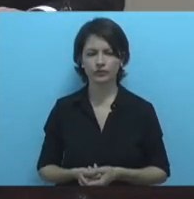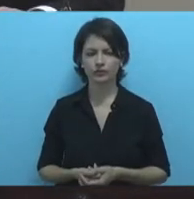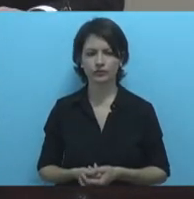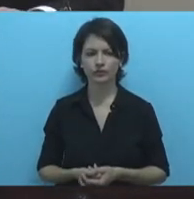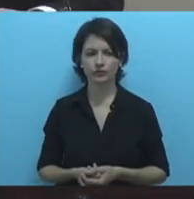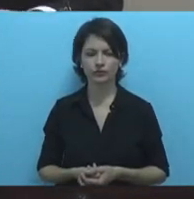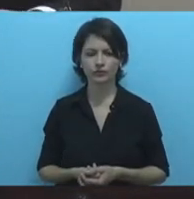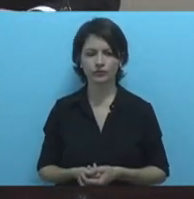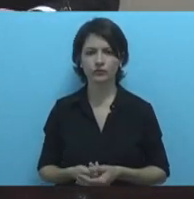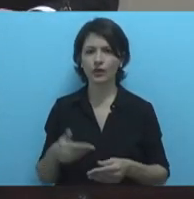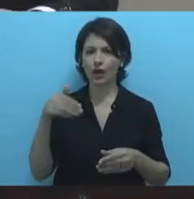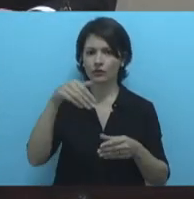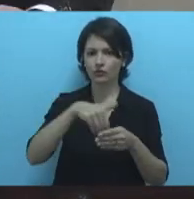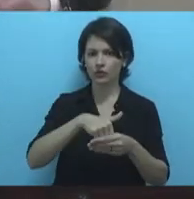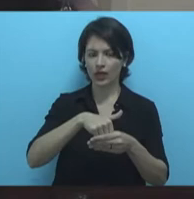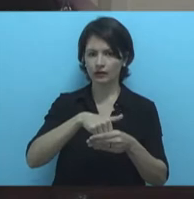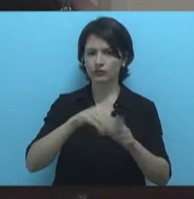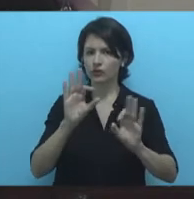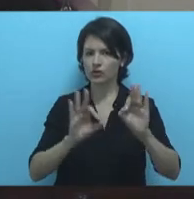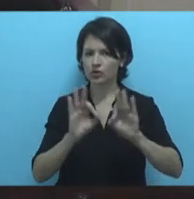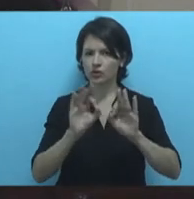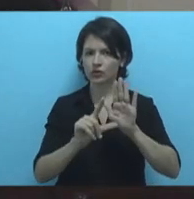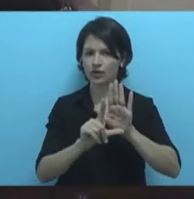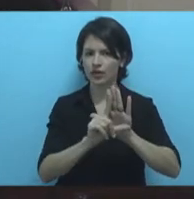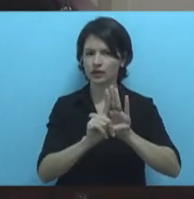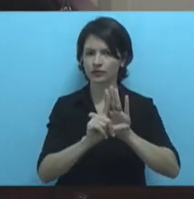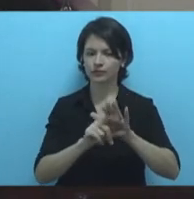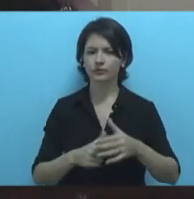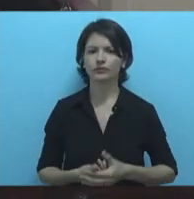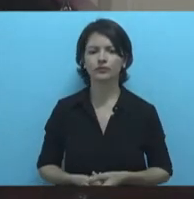ponemos en consideración el proyecto de ley